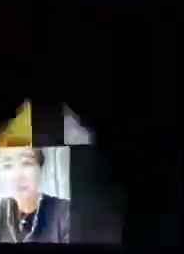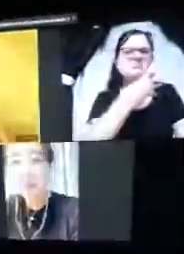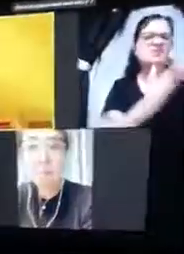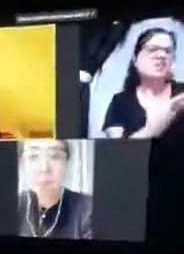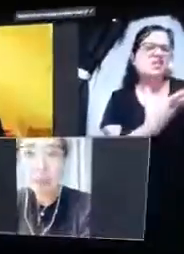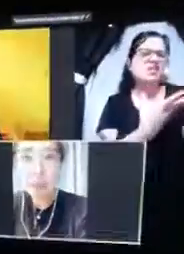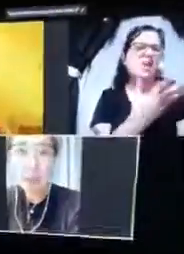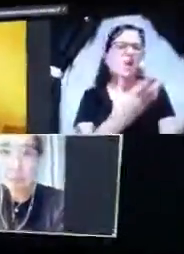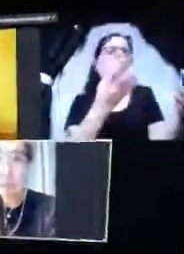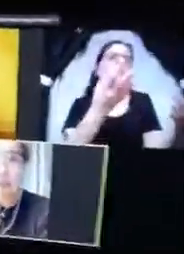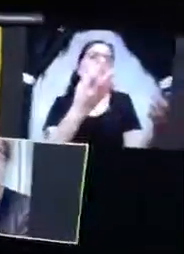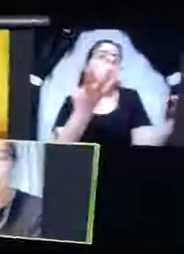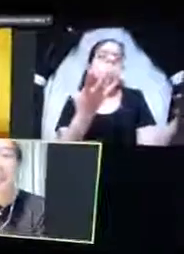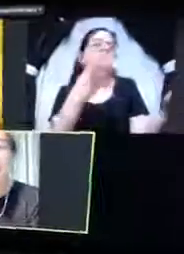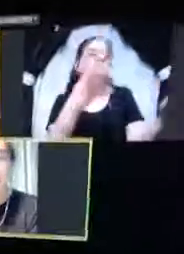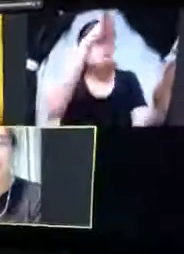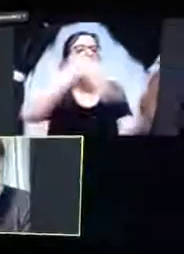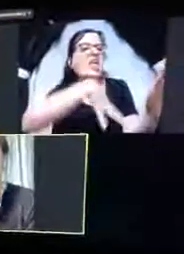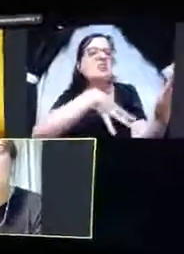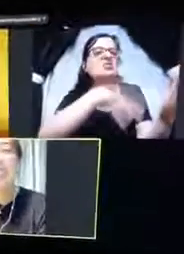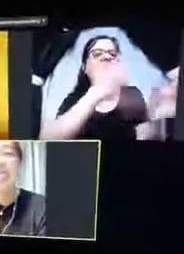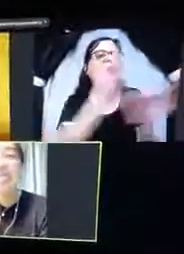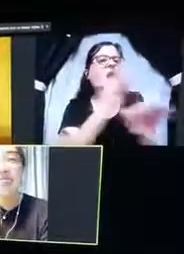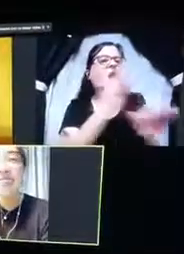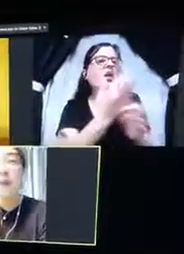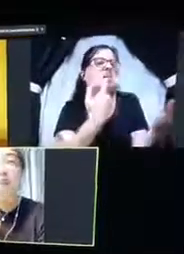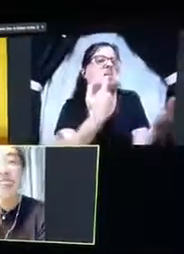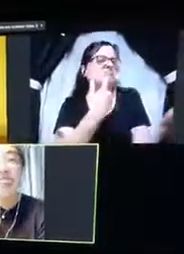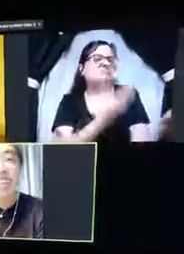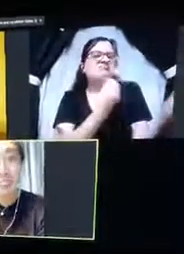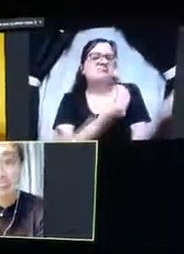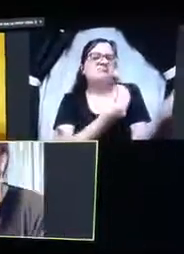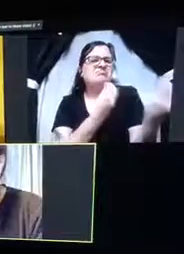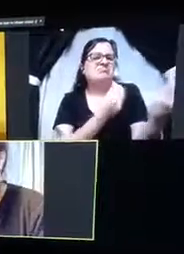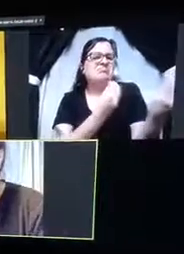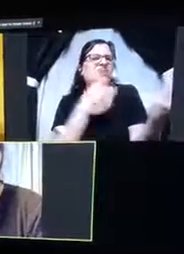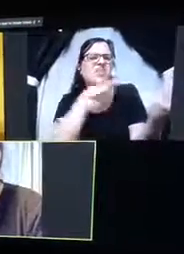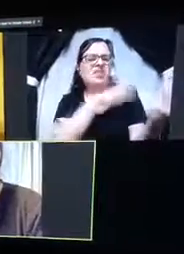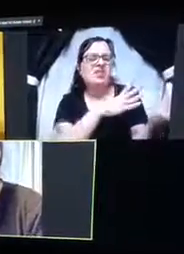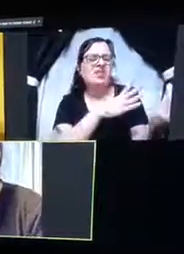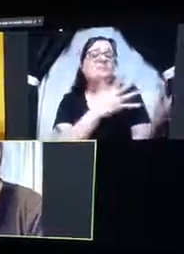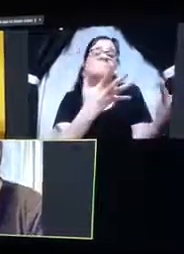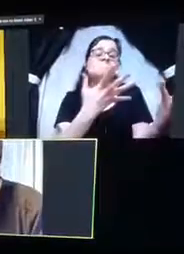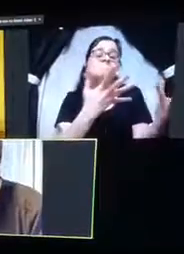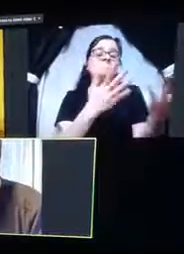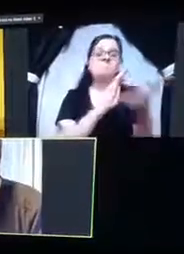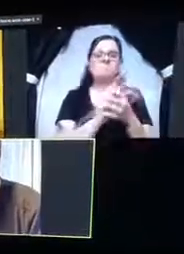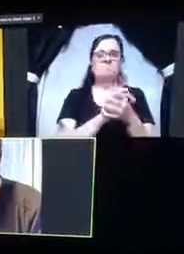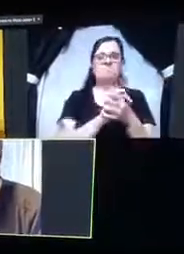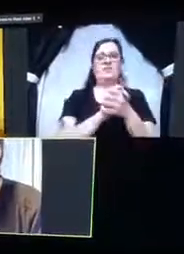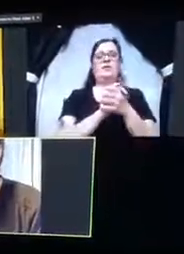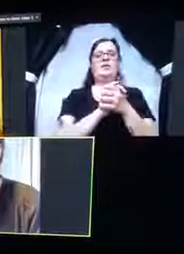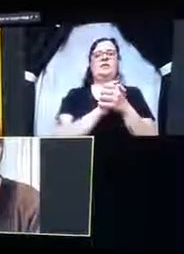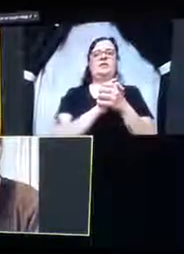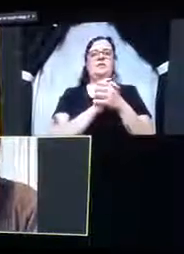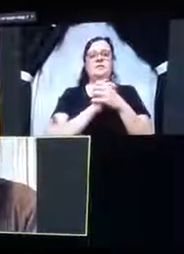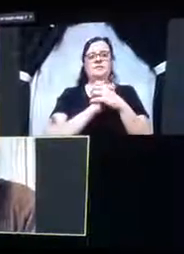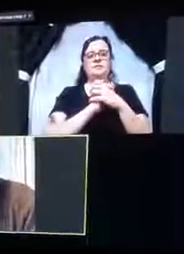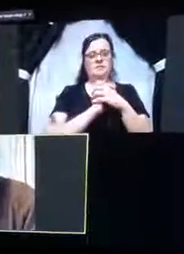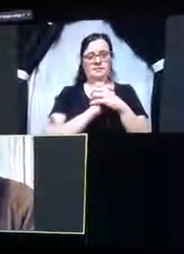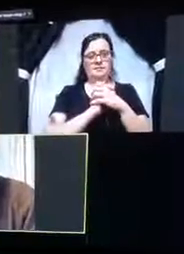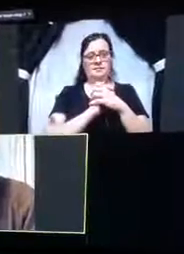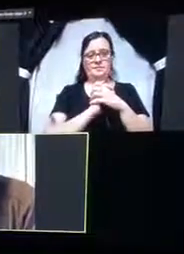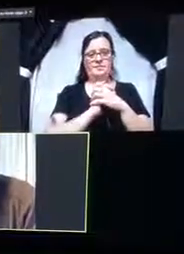también viable, porque como entendés por qué no están entendiendo, ¿no? Bien, acá María de Los Ángeles